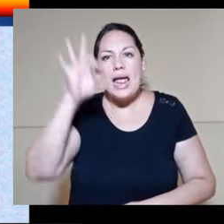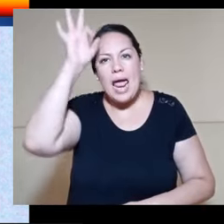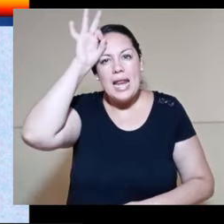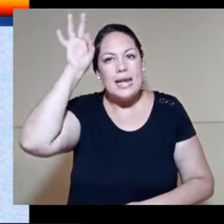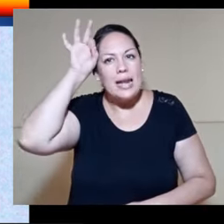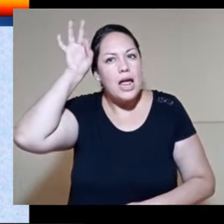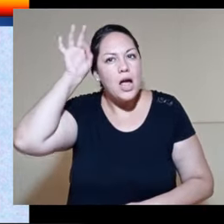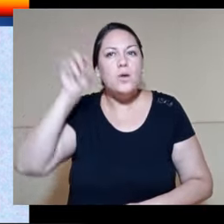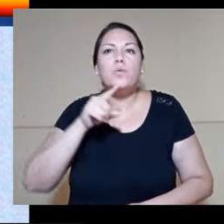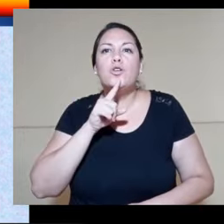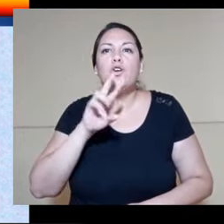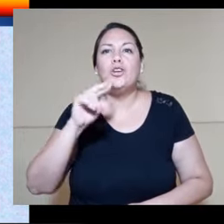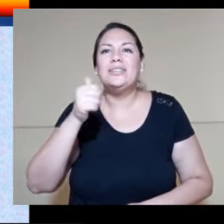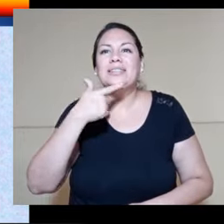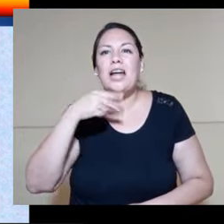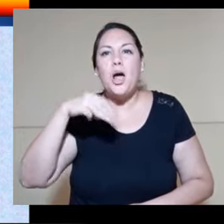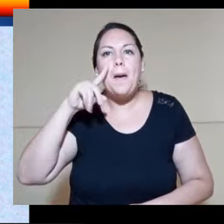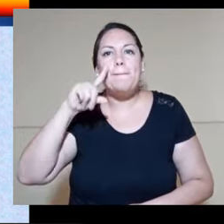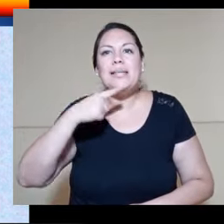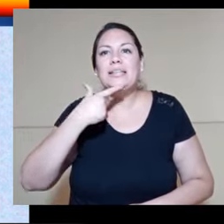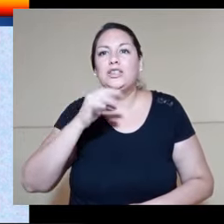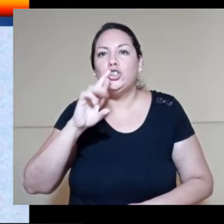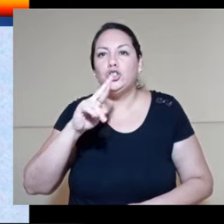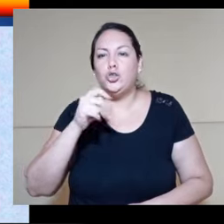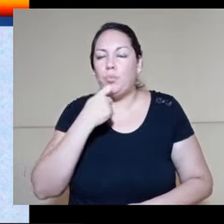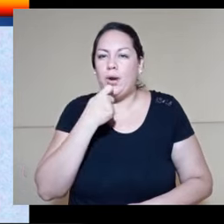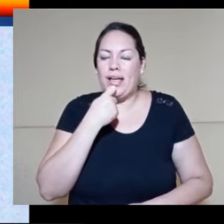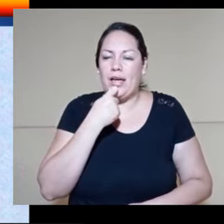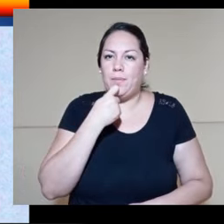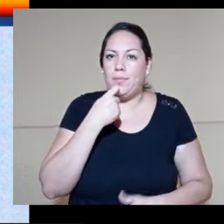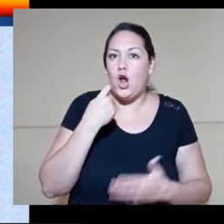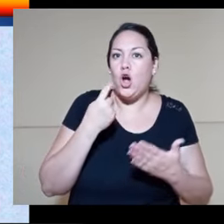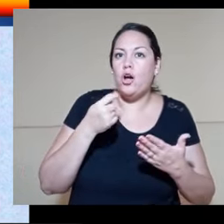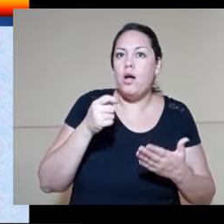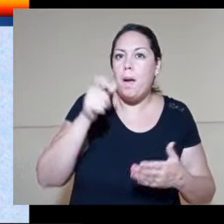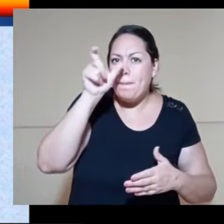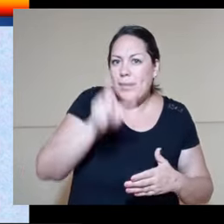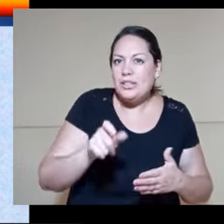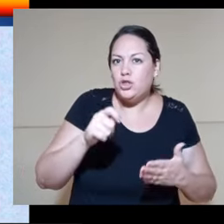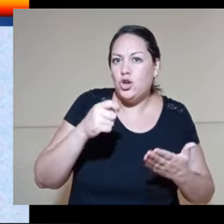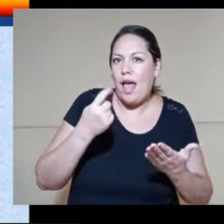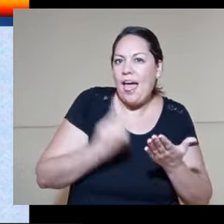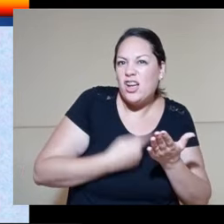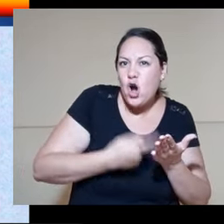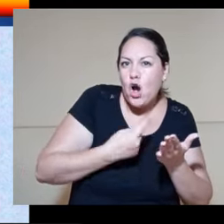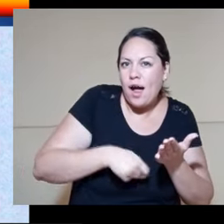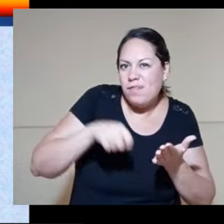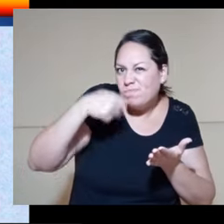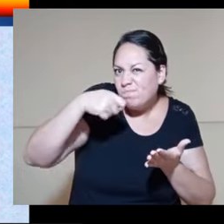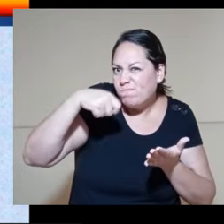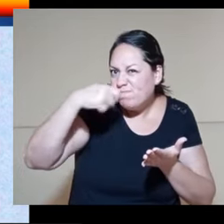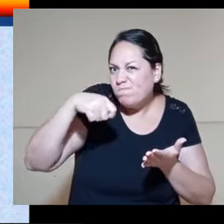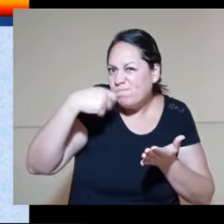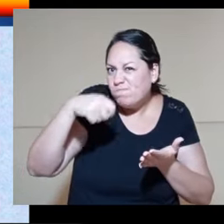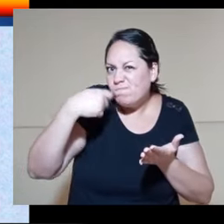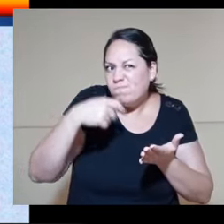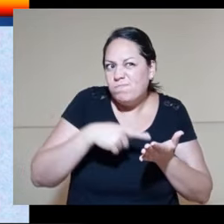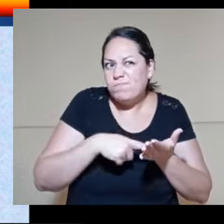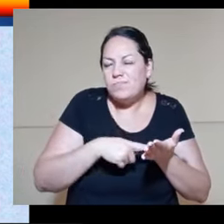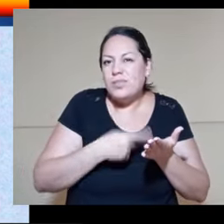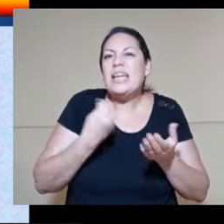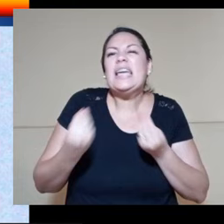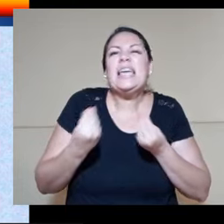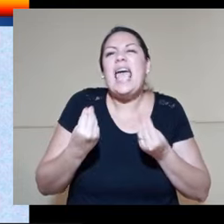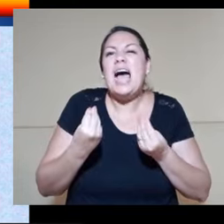un neurotransmisor? Supónganse, el que consume cocaína, ¿qué hace la cocaína? La cocaína en el